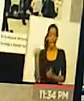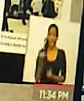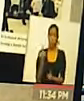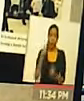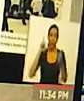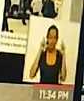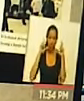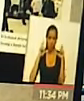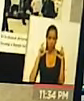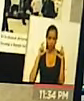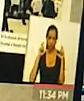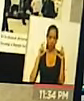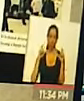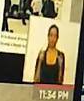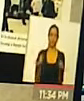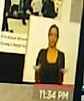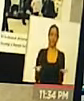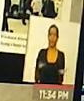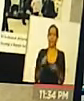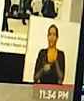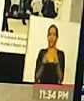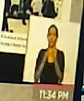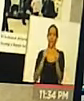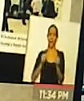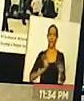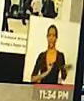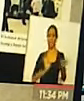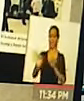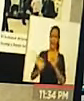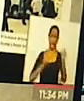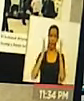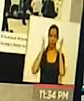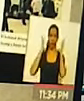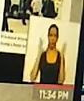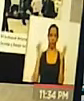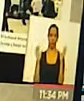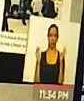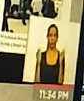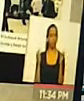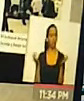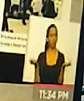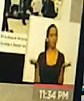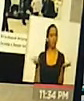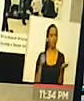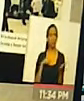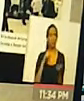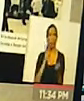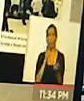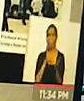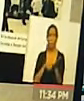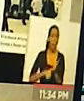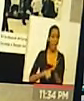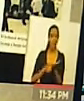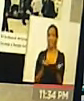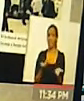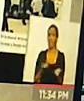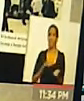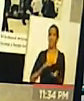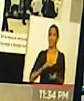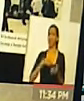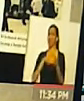y la versión, ya hicieron todo este show gigantesco, ¿no? Donde se involucró la OEA, los gringos, España, el Grupo